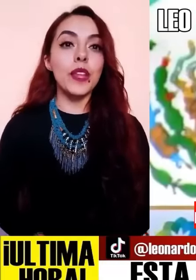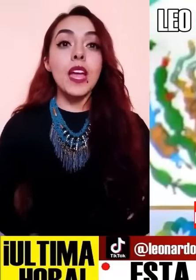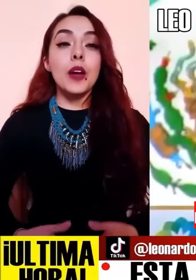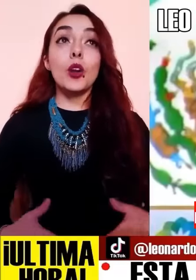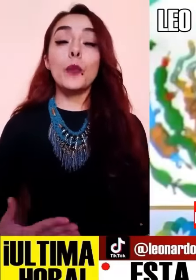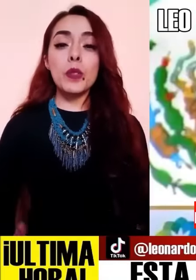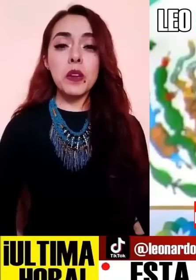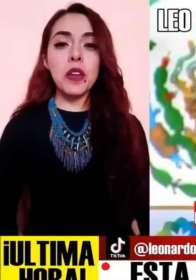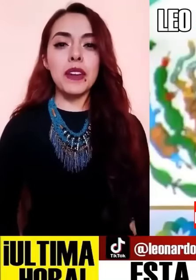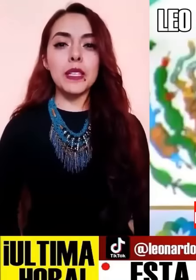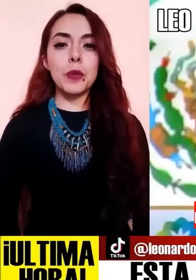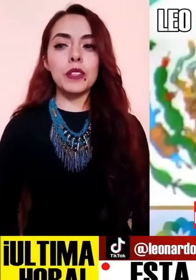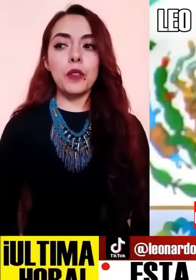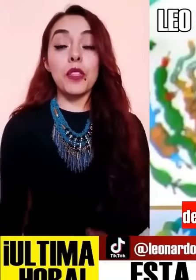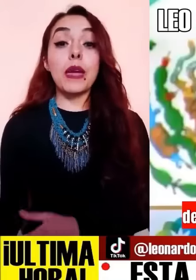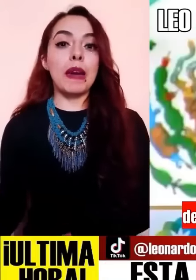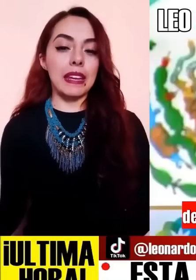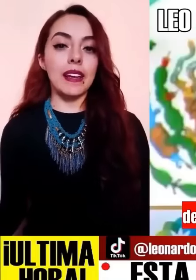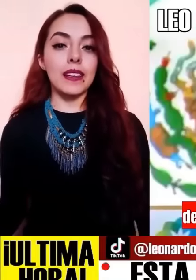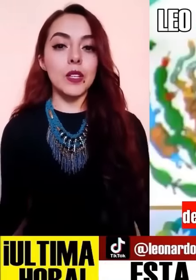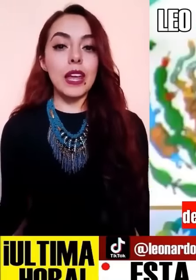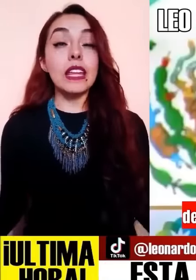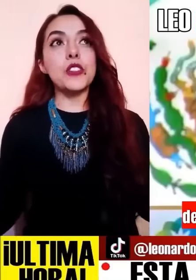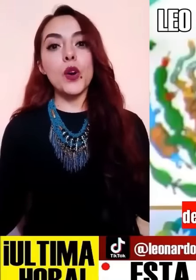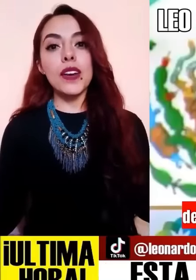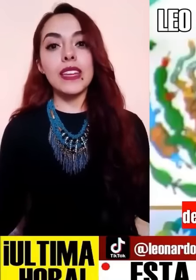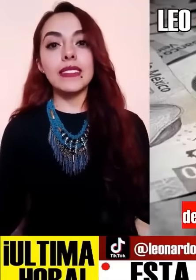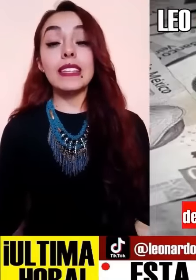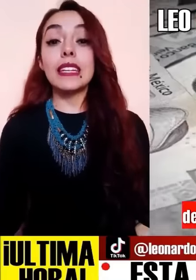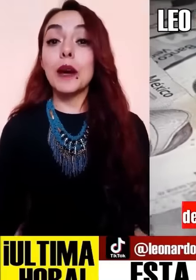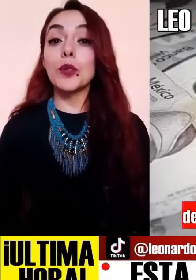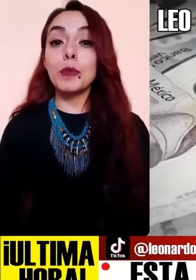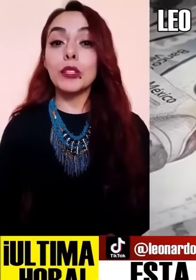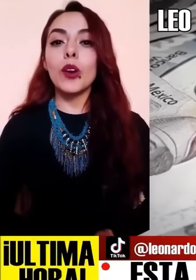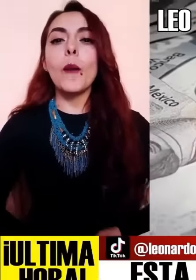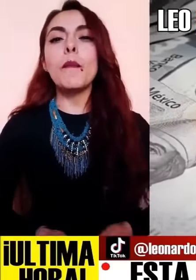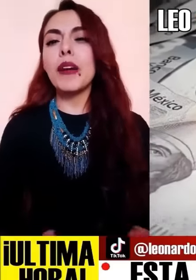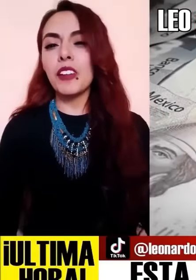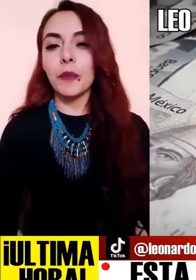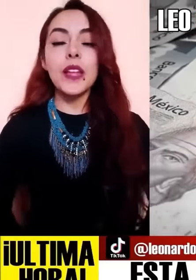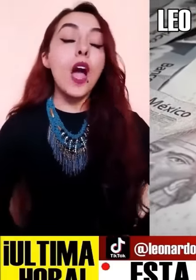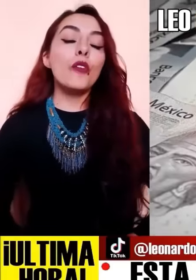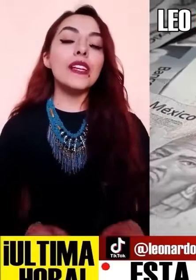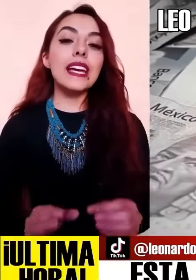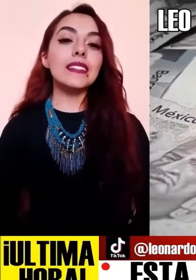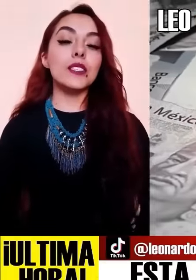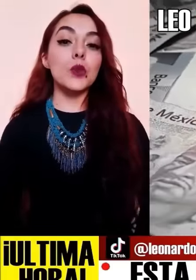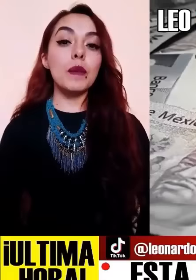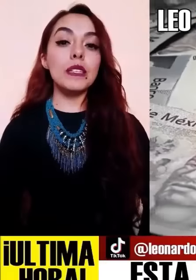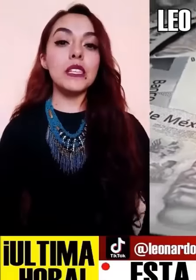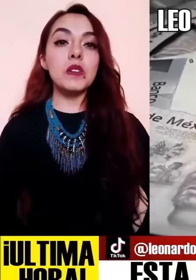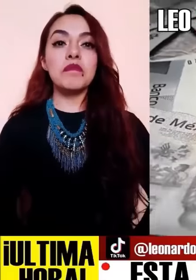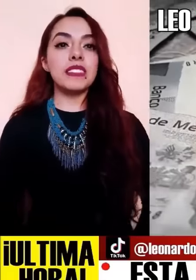recurso. Lo pudieron haber explotado de manera racional y todavía tendríamos petróleo, pero no. Fue tanta